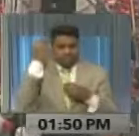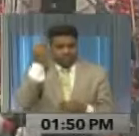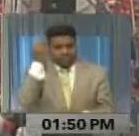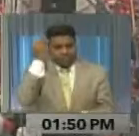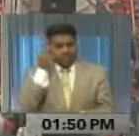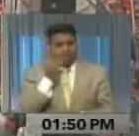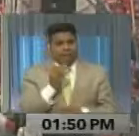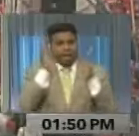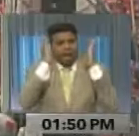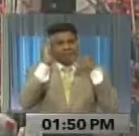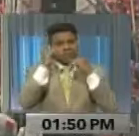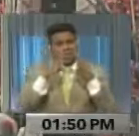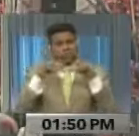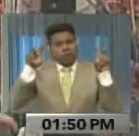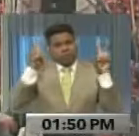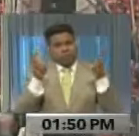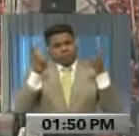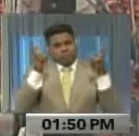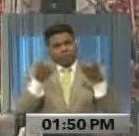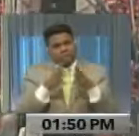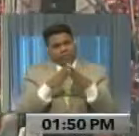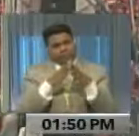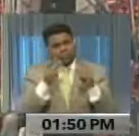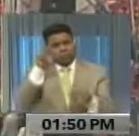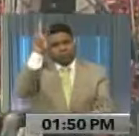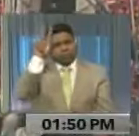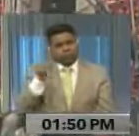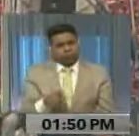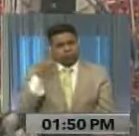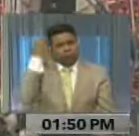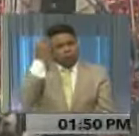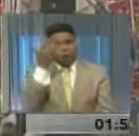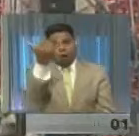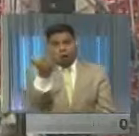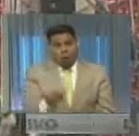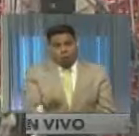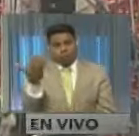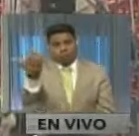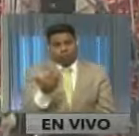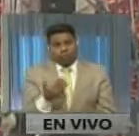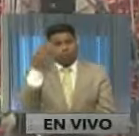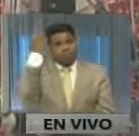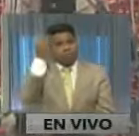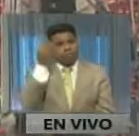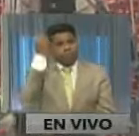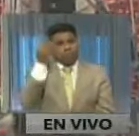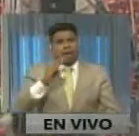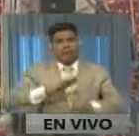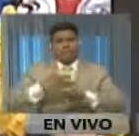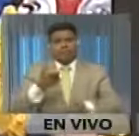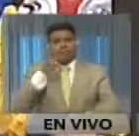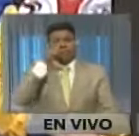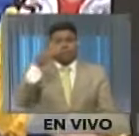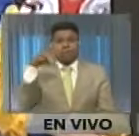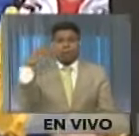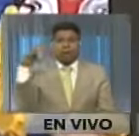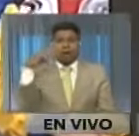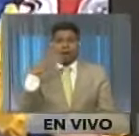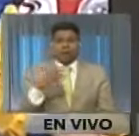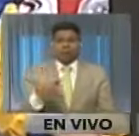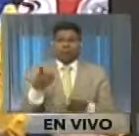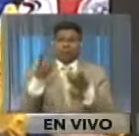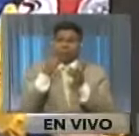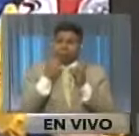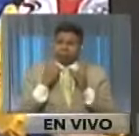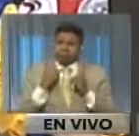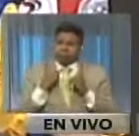Para atender los temas tenemos todos los días. Hoy hemos venido a reflexionar porque el pueblo de Caracas debe defender